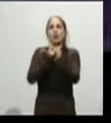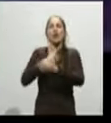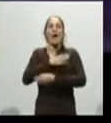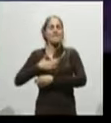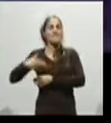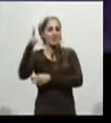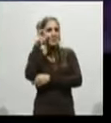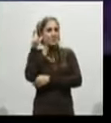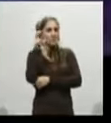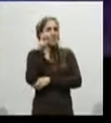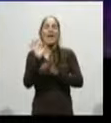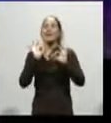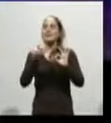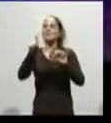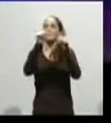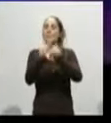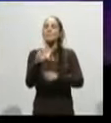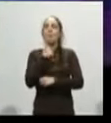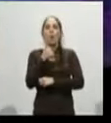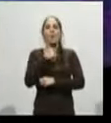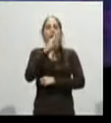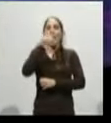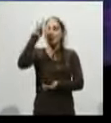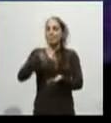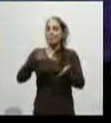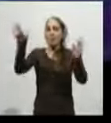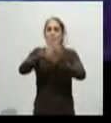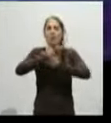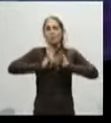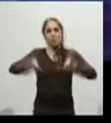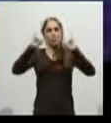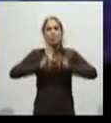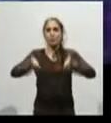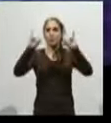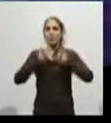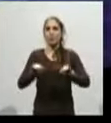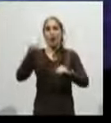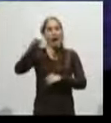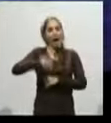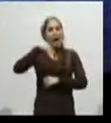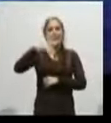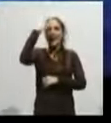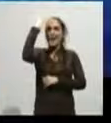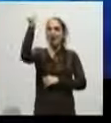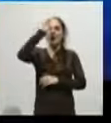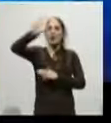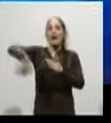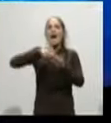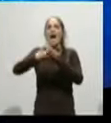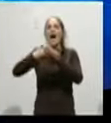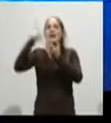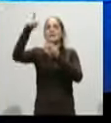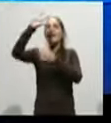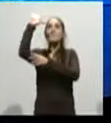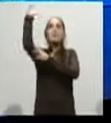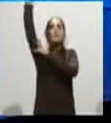Bueno, así me gusta. Vamos a pasarlo muy bien esta noche. Vámonos desde Lanzarote hasta el espacio, muy